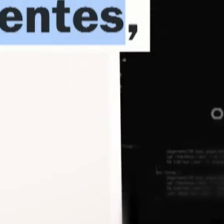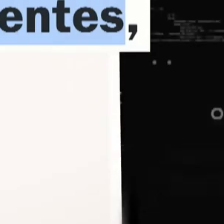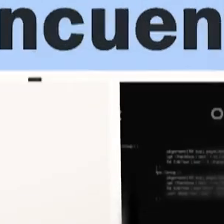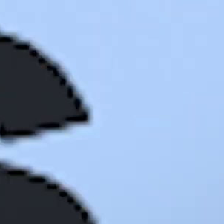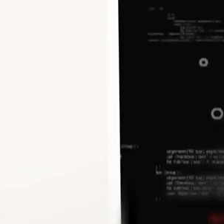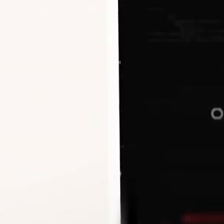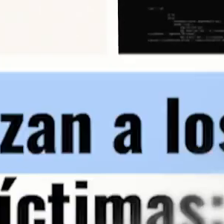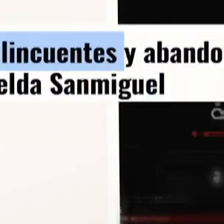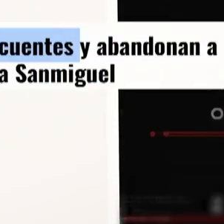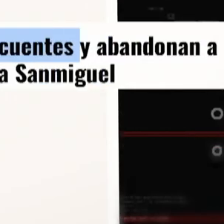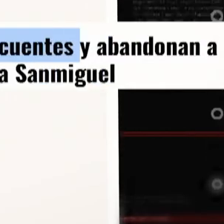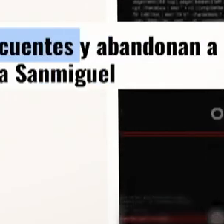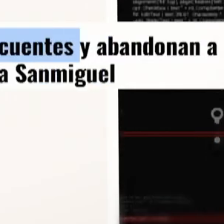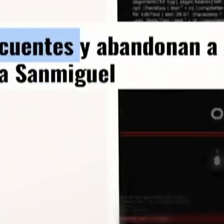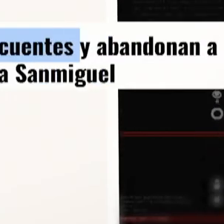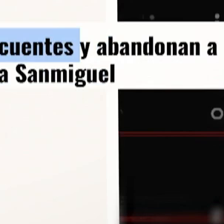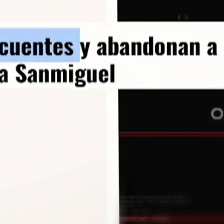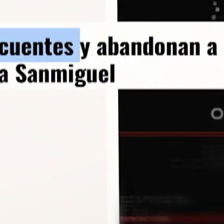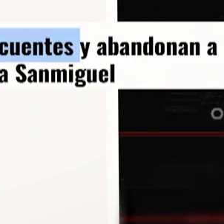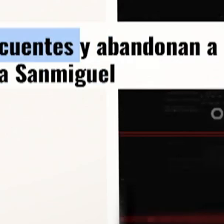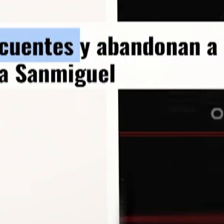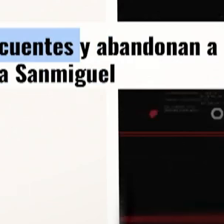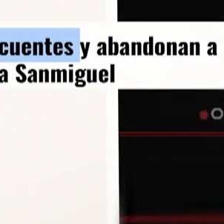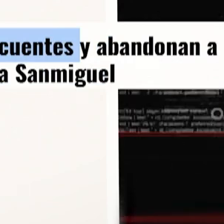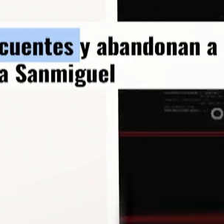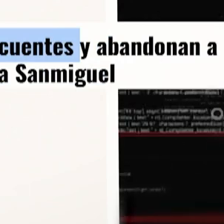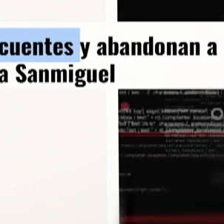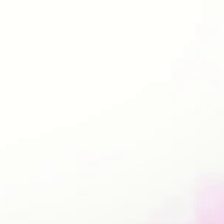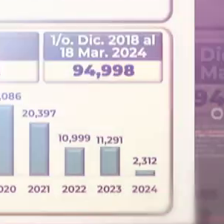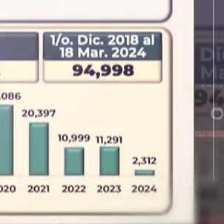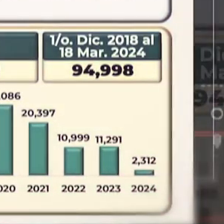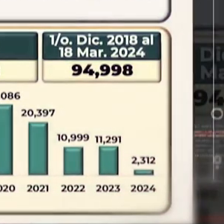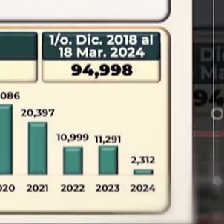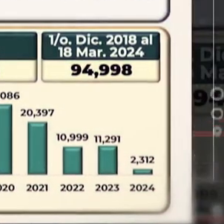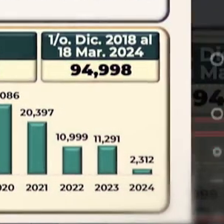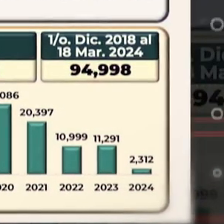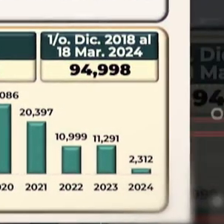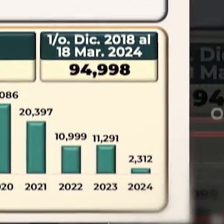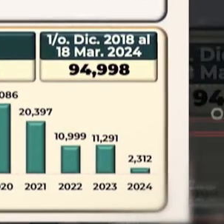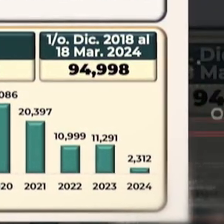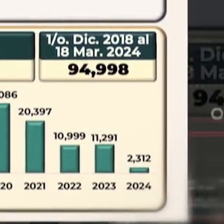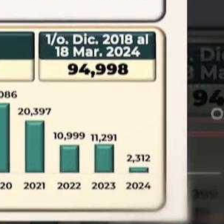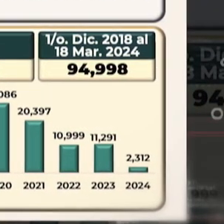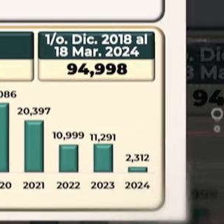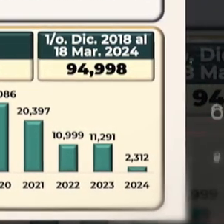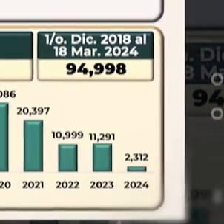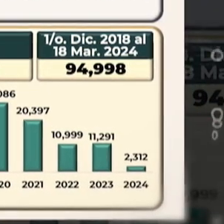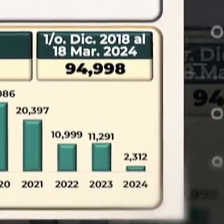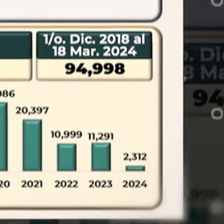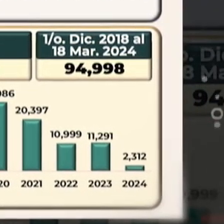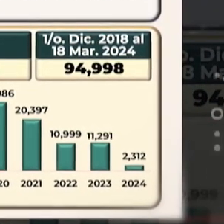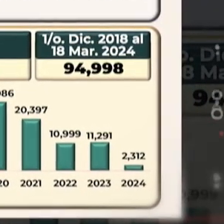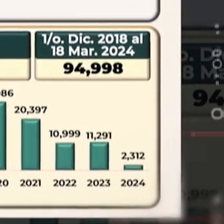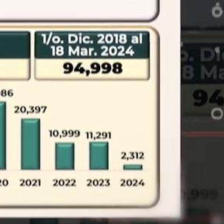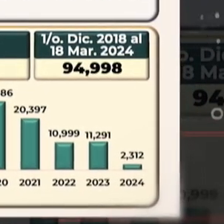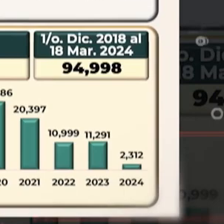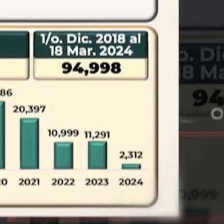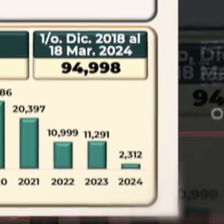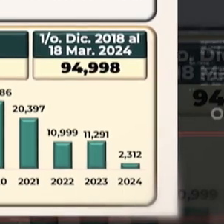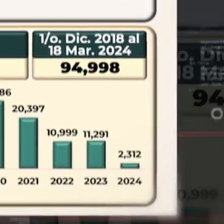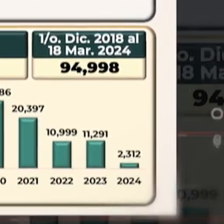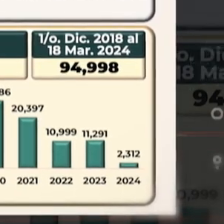en lugar de combatir a la delincuencia, la protege. Entre el 1 de diciembre de 2018 y el 18 de marzo de